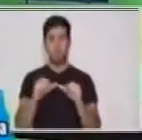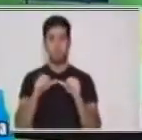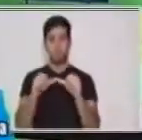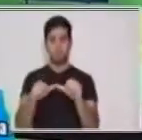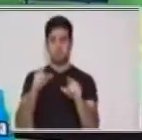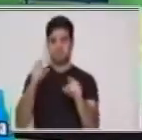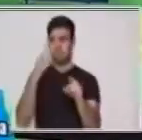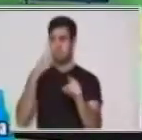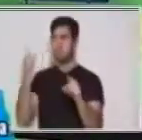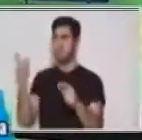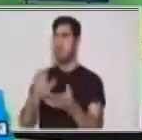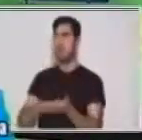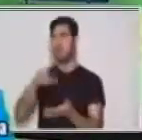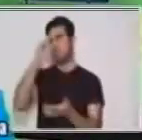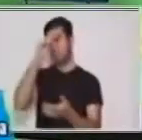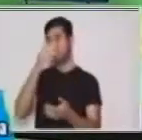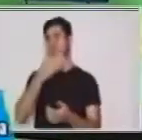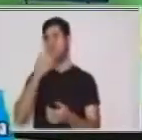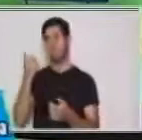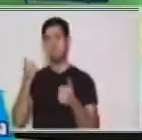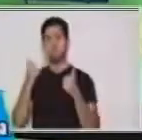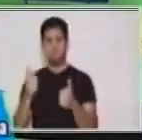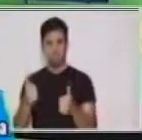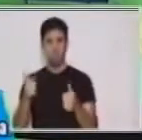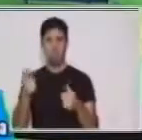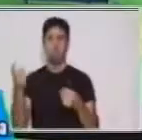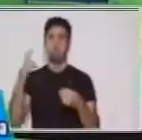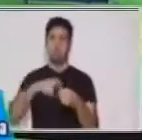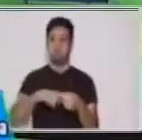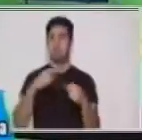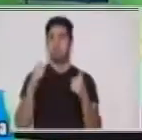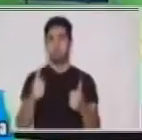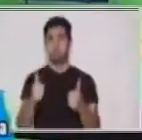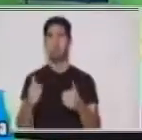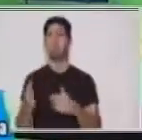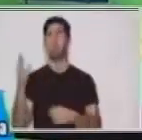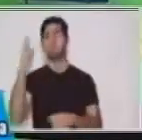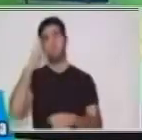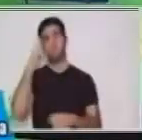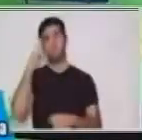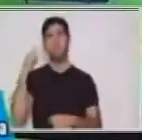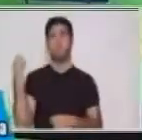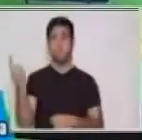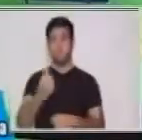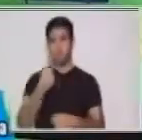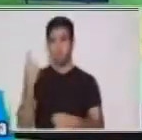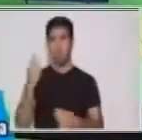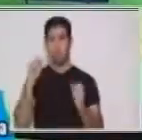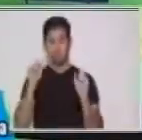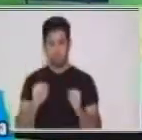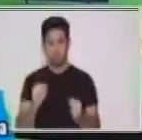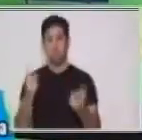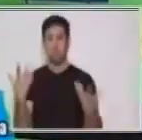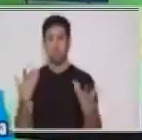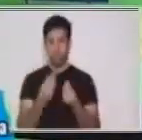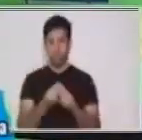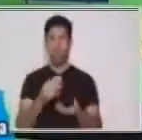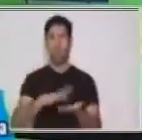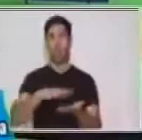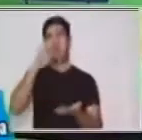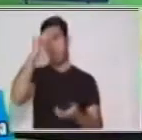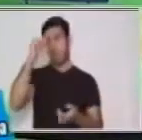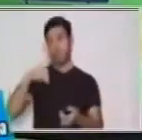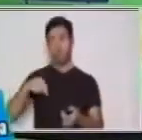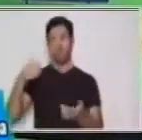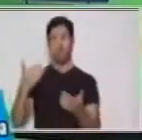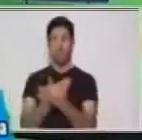momento oportuno para que se integre a este espacio educativo. Recuerda que todos podemos aprender algo nuevo el día